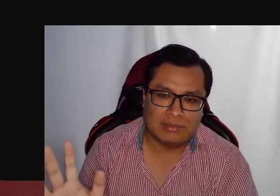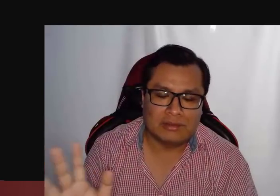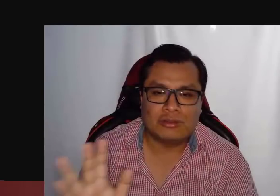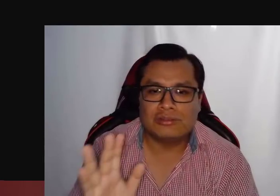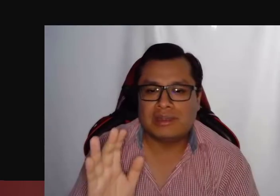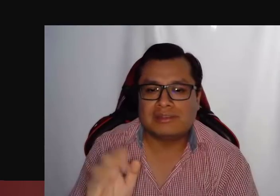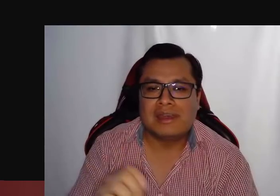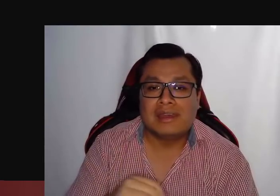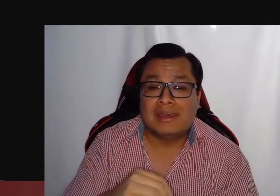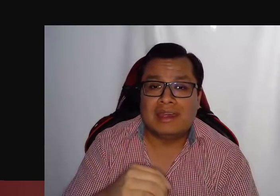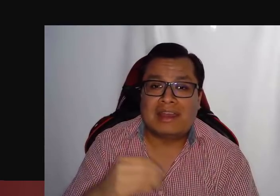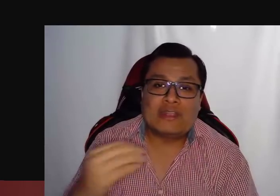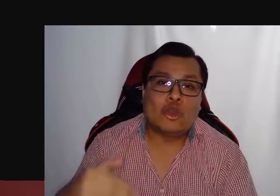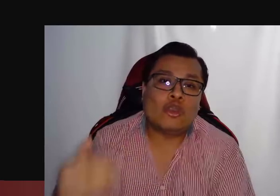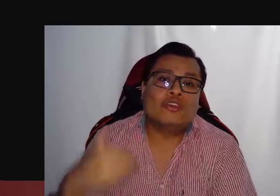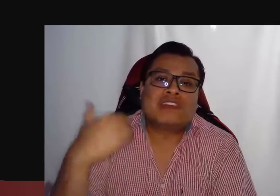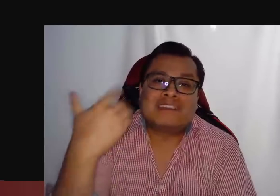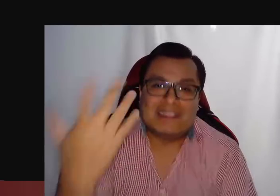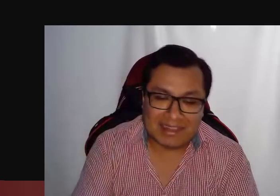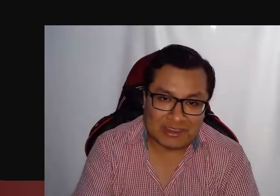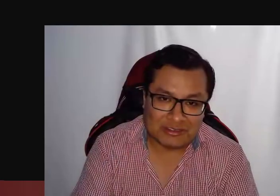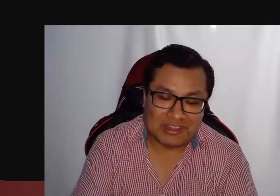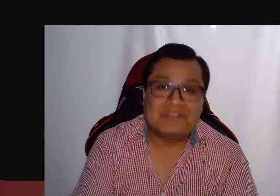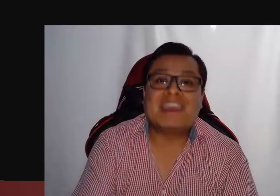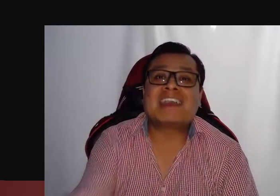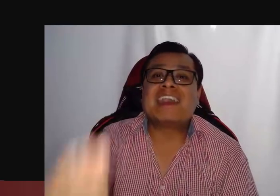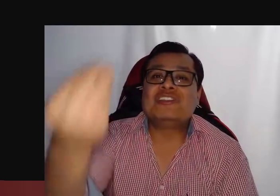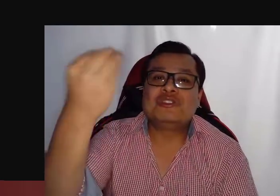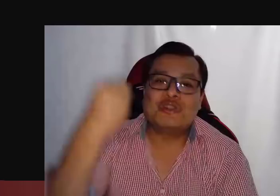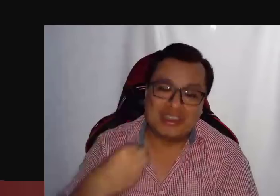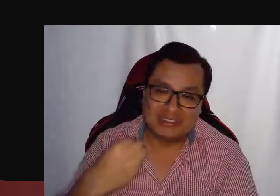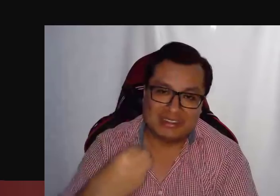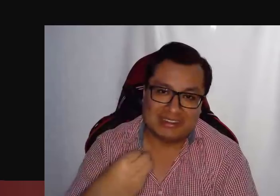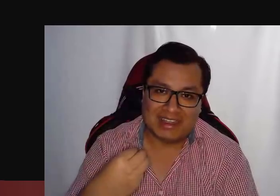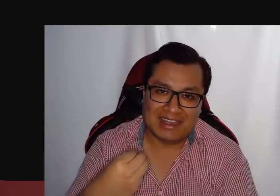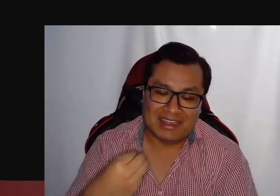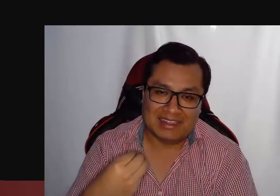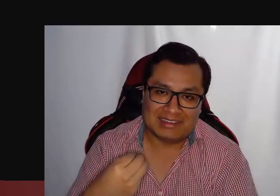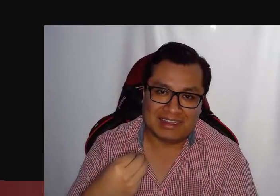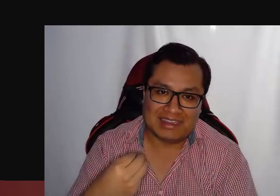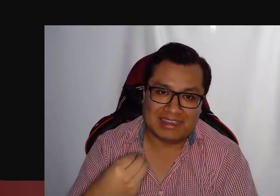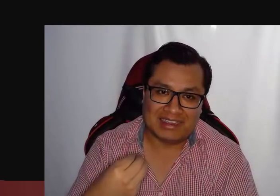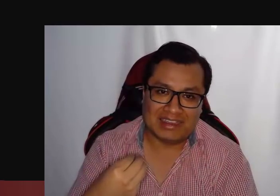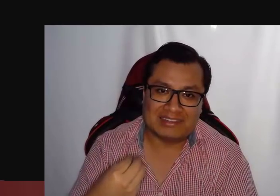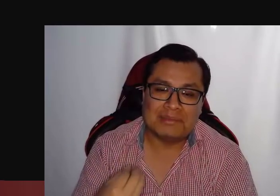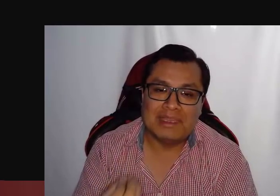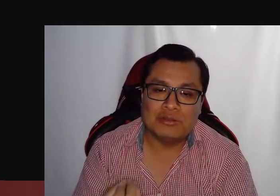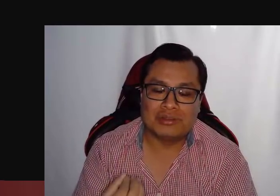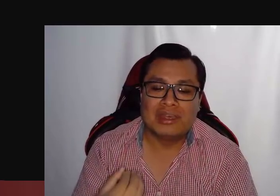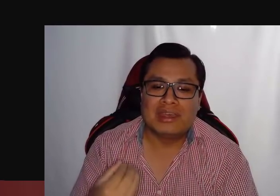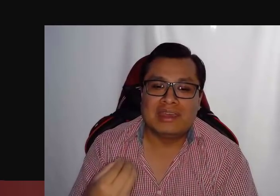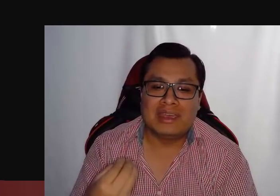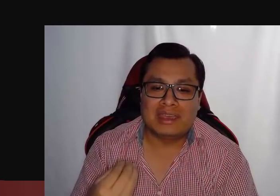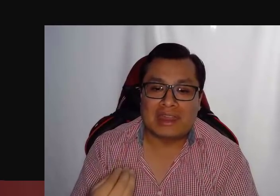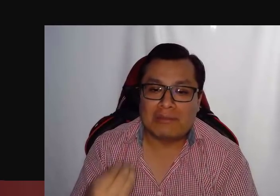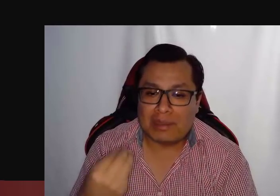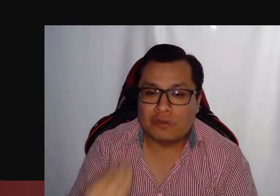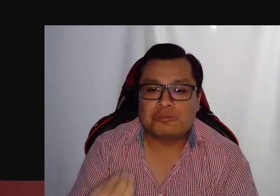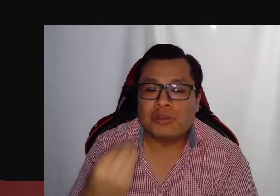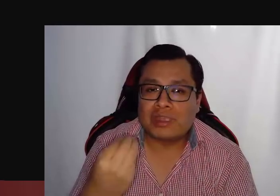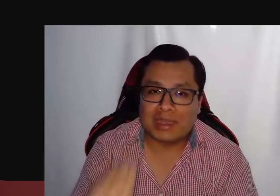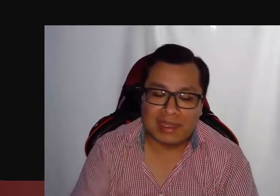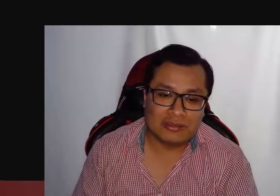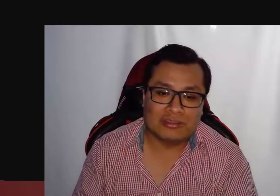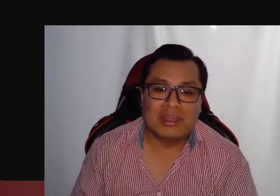no conozco a nadie. Entonces, el que no conozcas a nadie no significa que no exista este virus y que